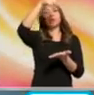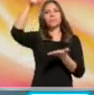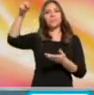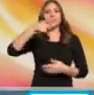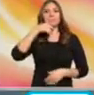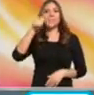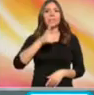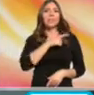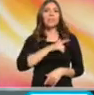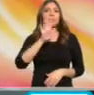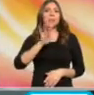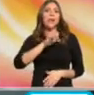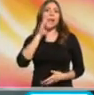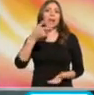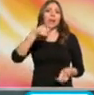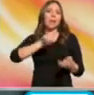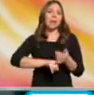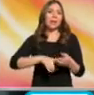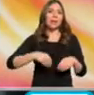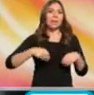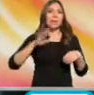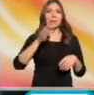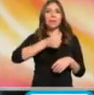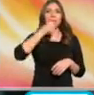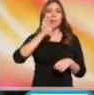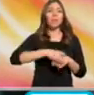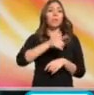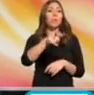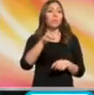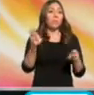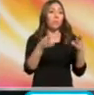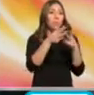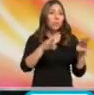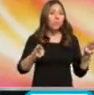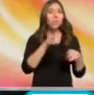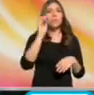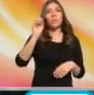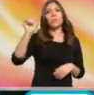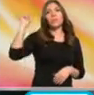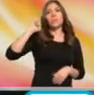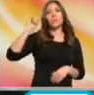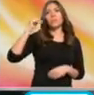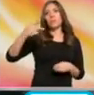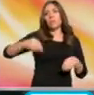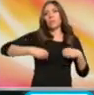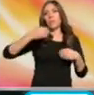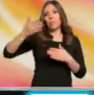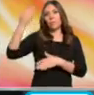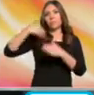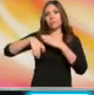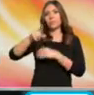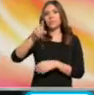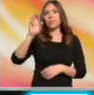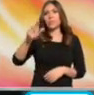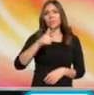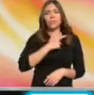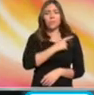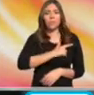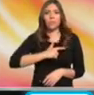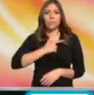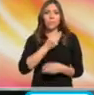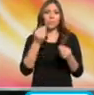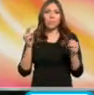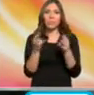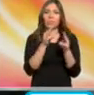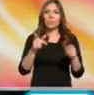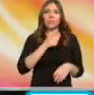tenemos. tipo de música o viví muchas vidas así, en estos décadas y yo creo que pues, es algo que a mí me mueve. Te ¿Cuál es llega. tu